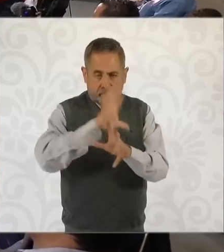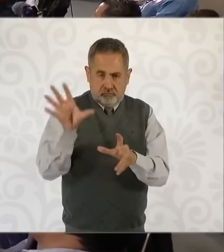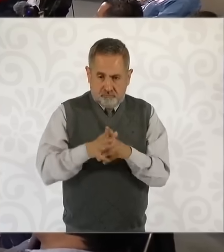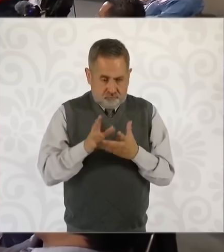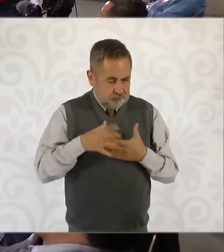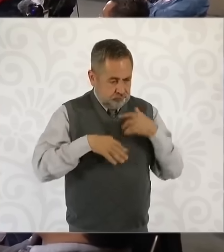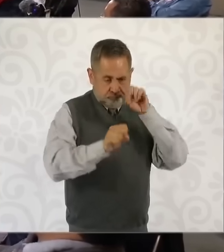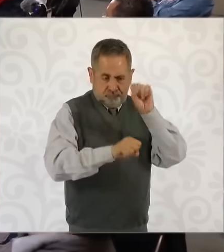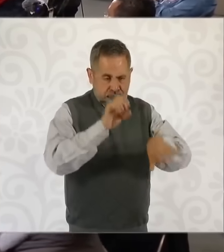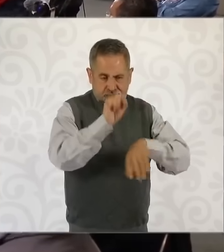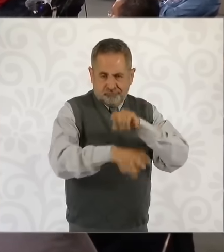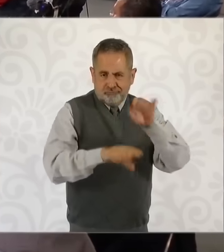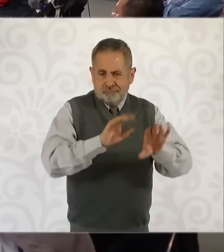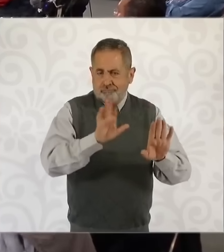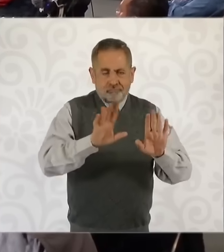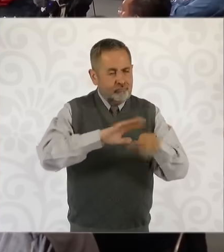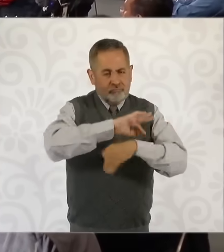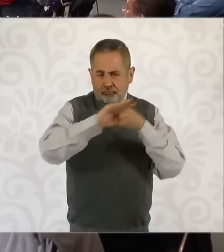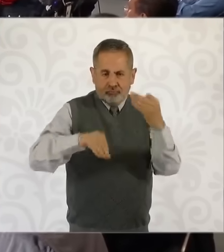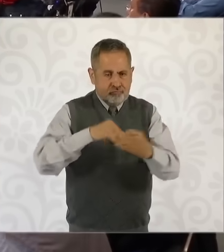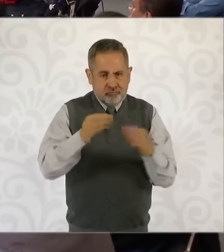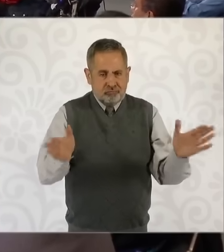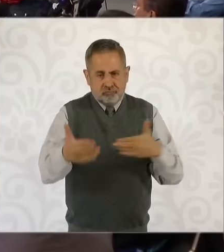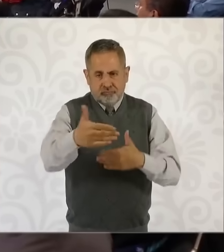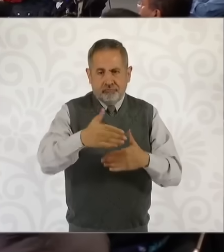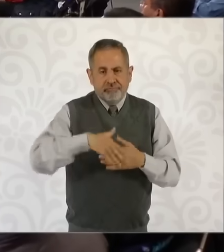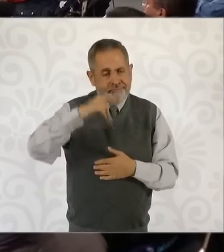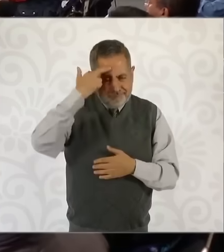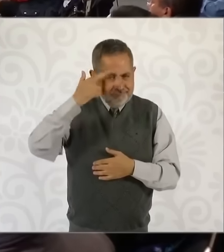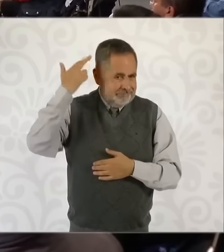pone uno en una urna, para diputado